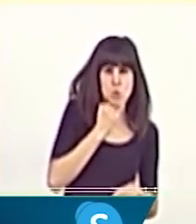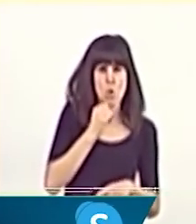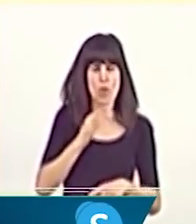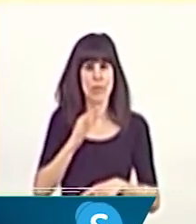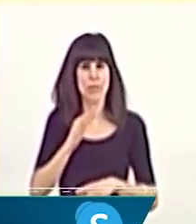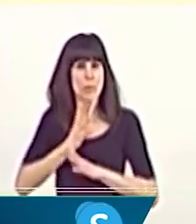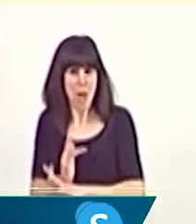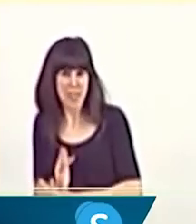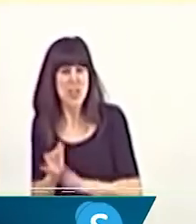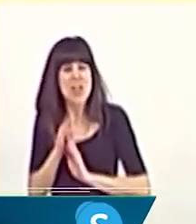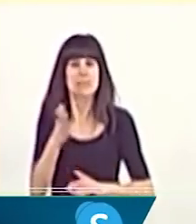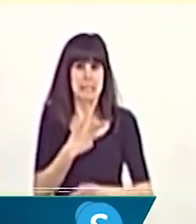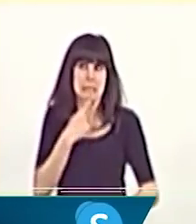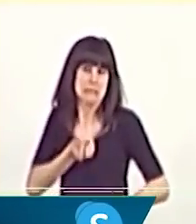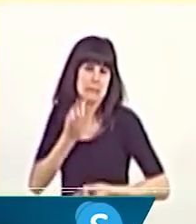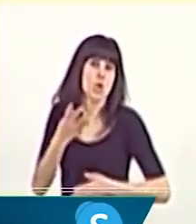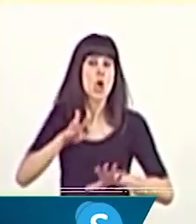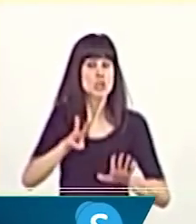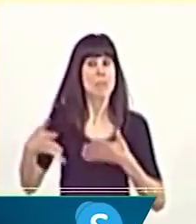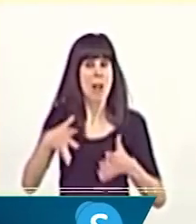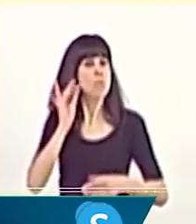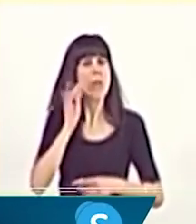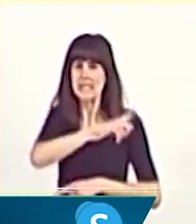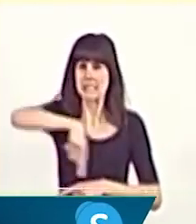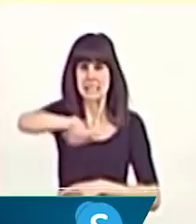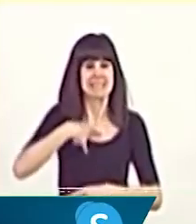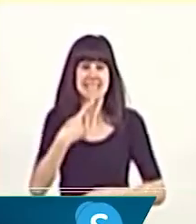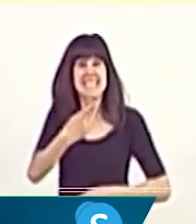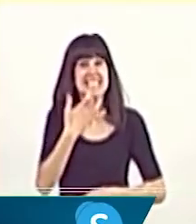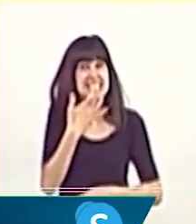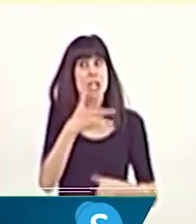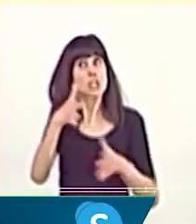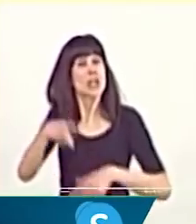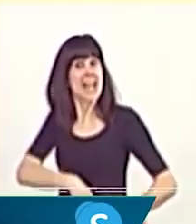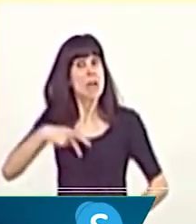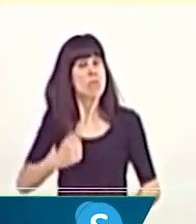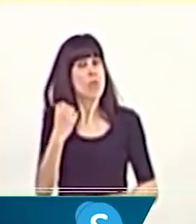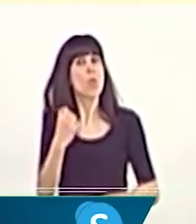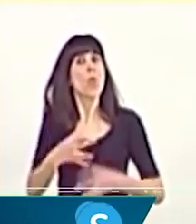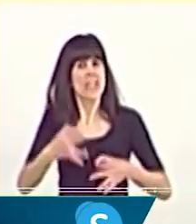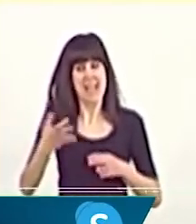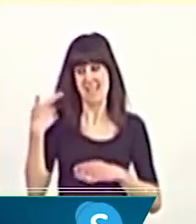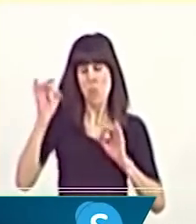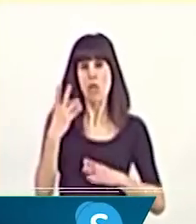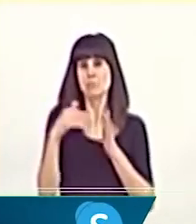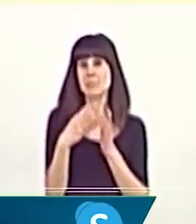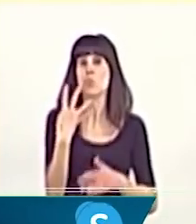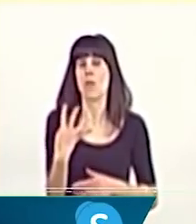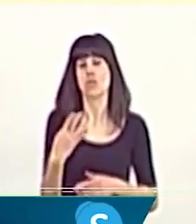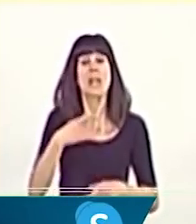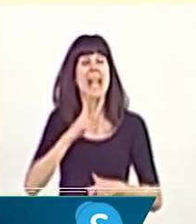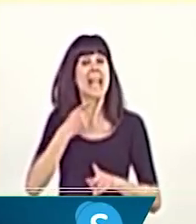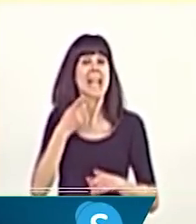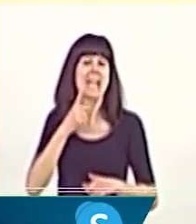que entenderte es con quien tienes que entenderte. Déjate de mirar permanentemente al PSOE, que esto ya da vergüenza ajena. Pero la izquierda siempre ha trabajado en este tipo de